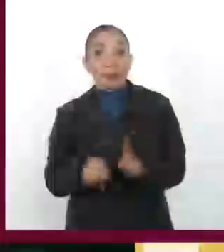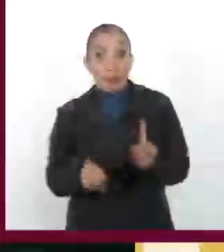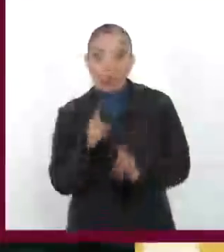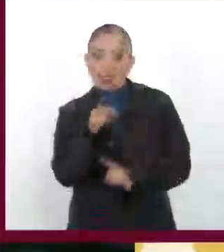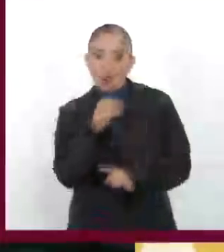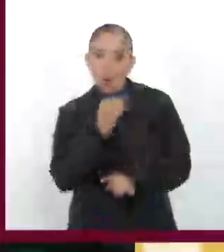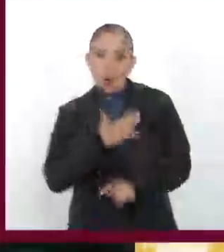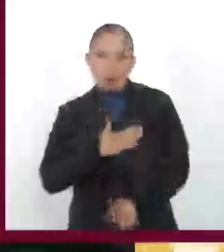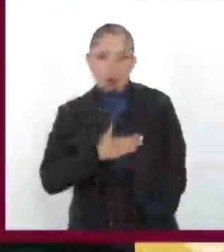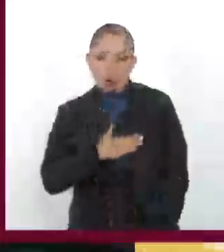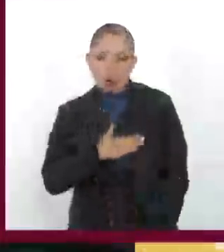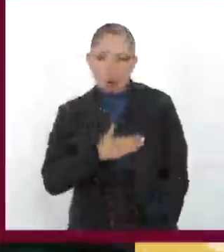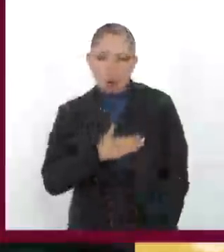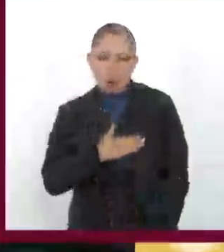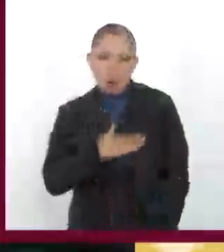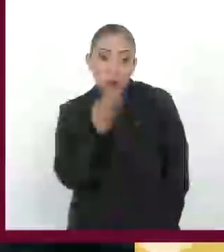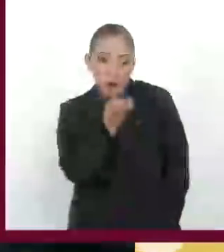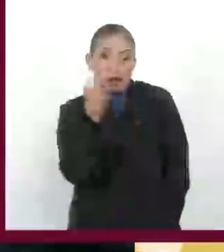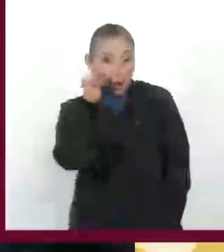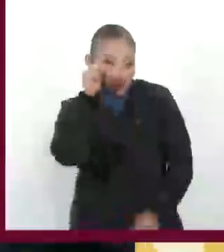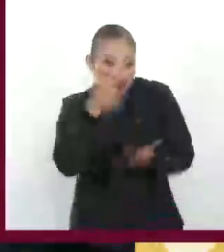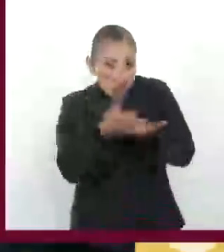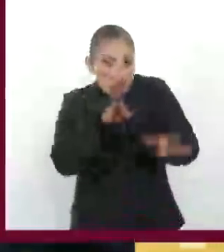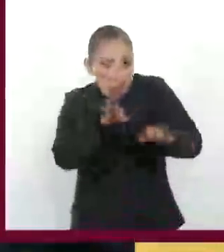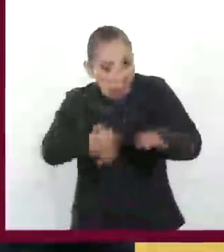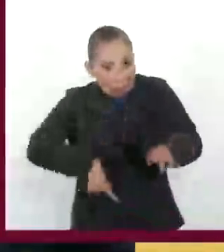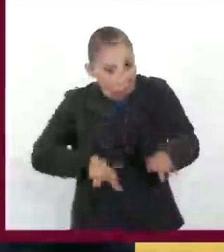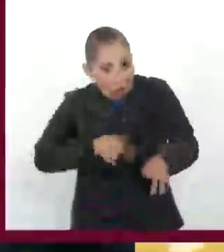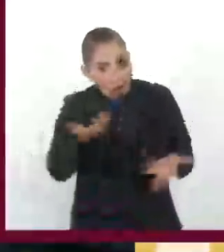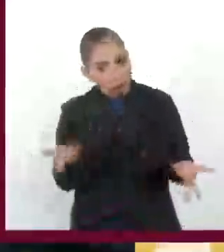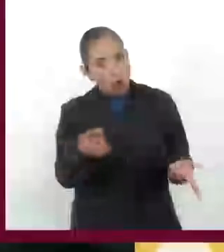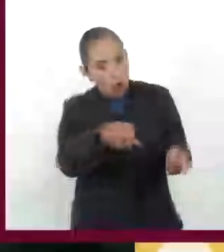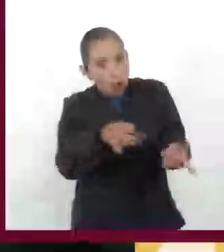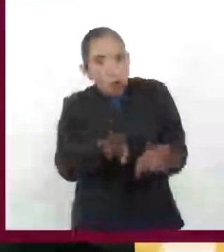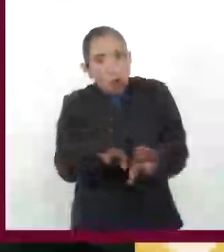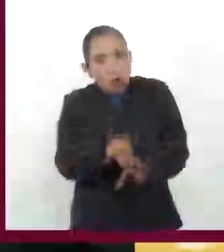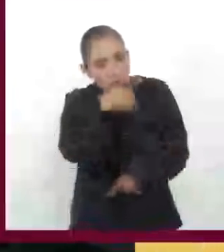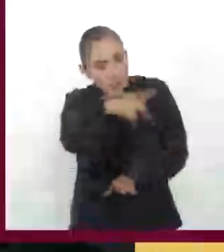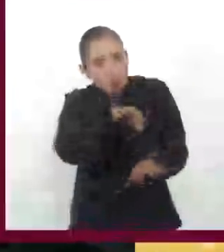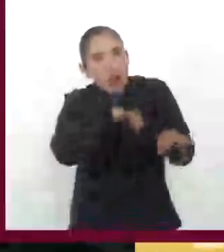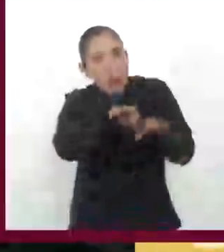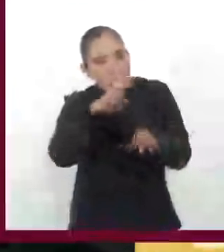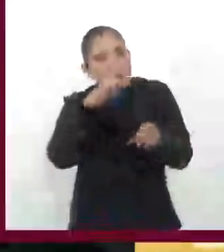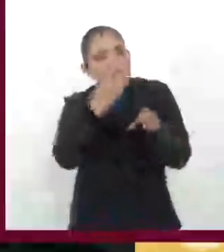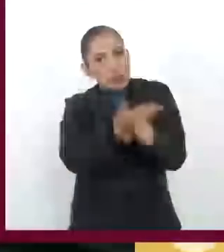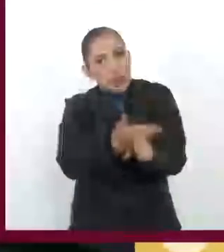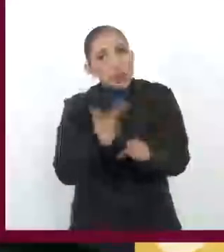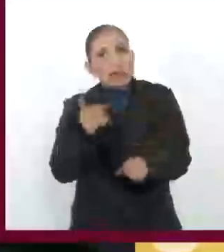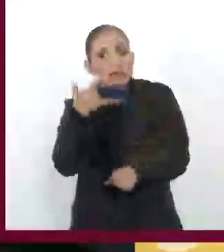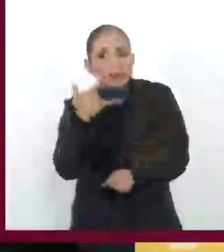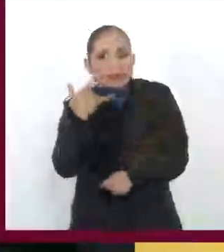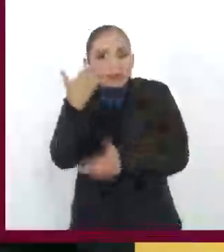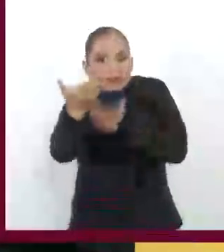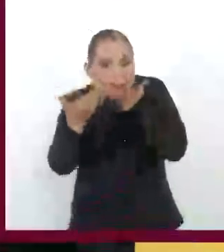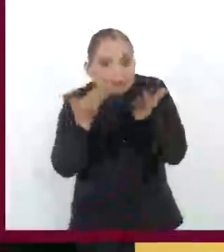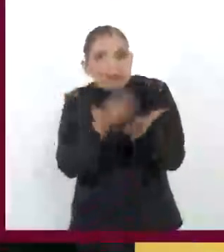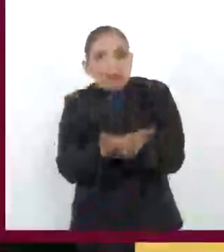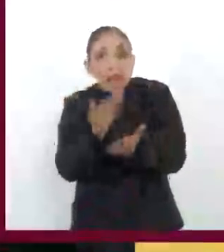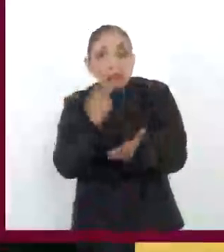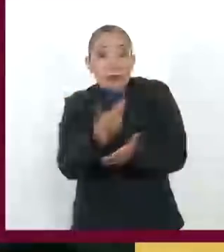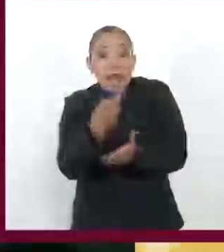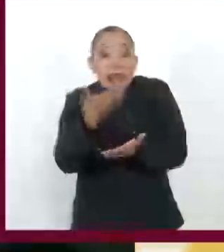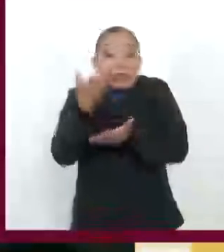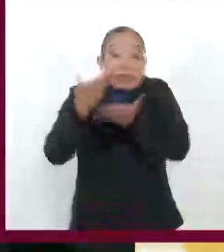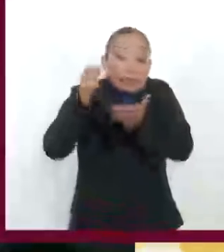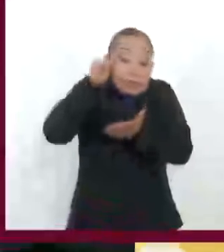malas y creo que eso no es justo porque pues por algo son servidores públicos y es su trabajo, es su responsabilidad